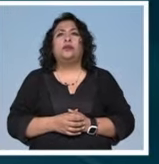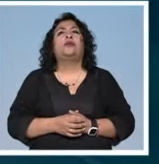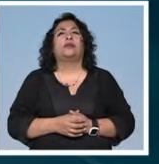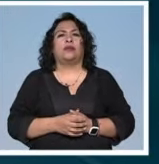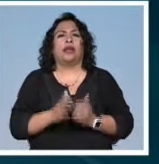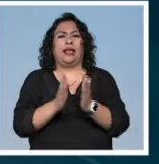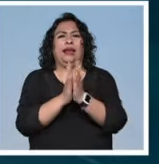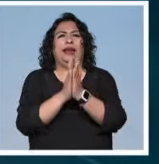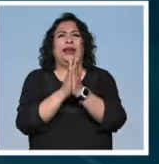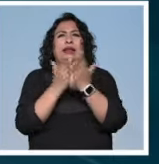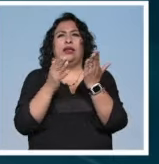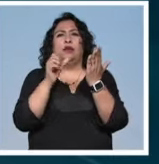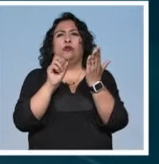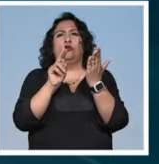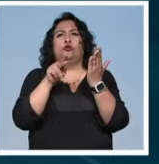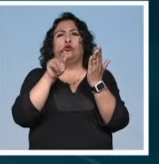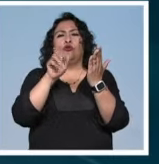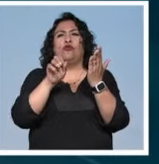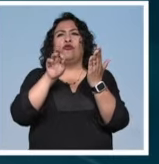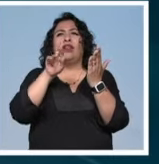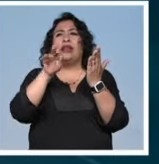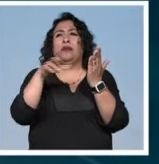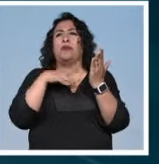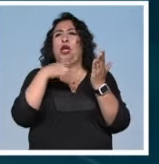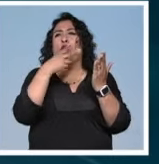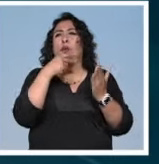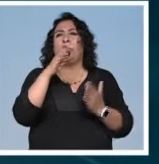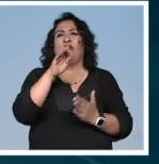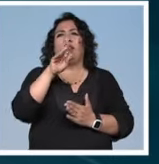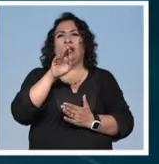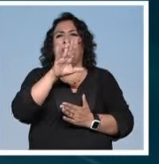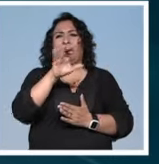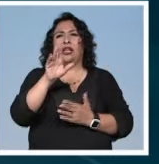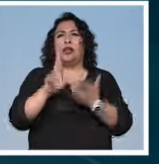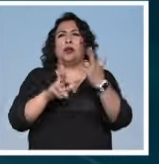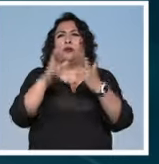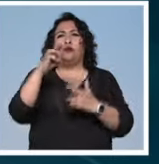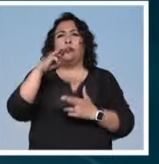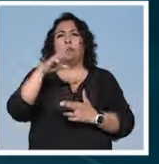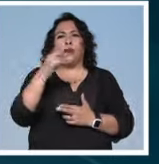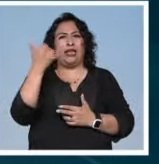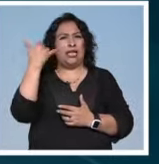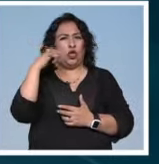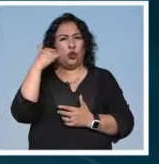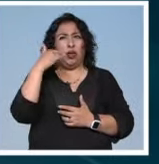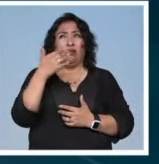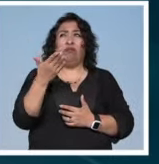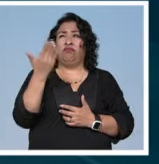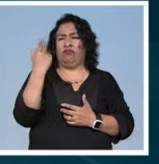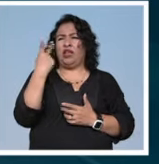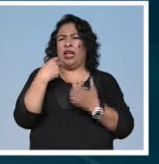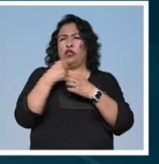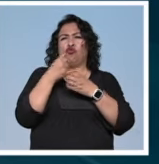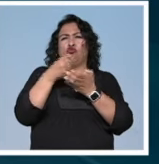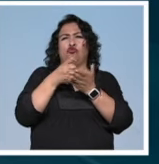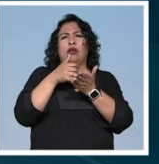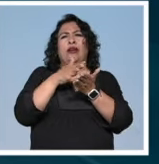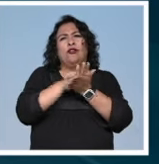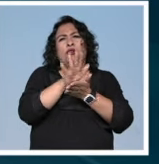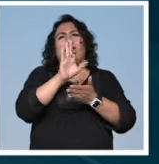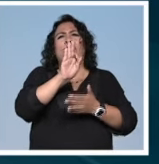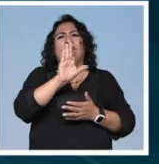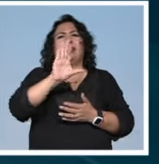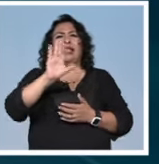En su libro Sucún Felipe, Felipe Carrillo Puerto y la Revolución Maya de Yucatán, publicado hace un par de años por el Fondo de